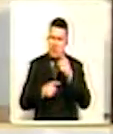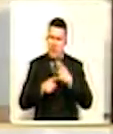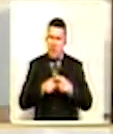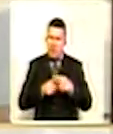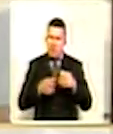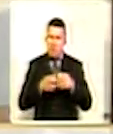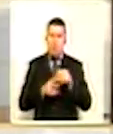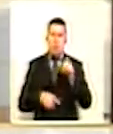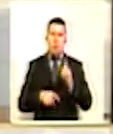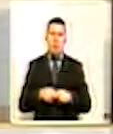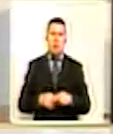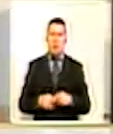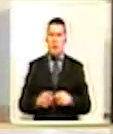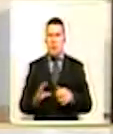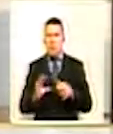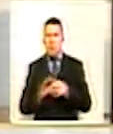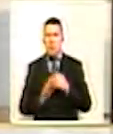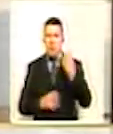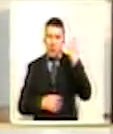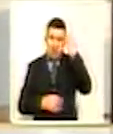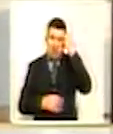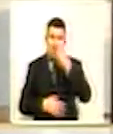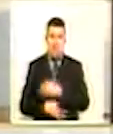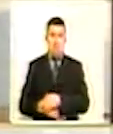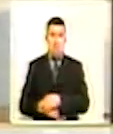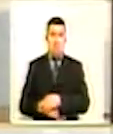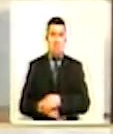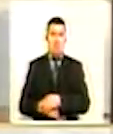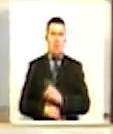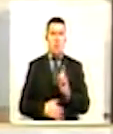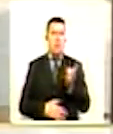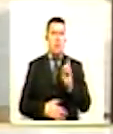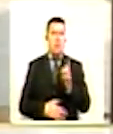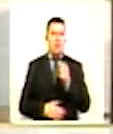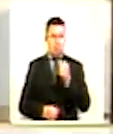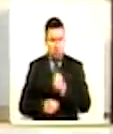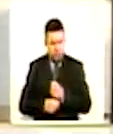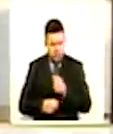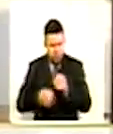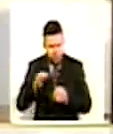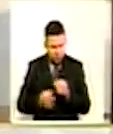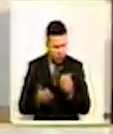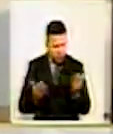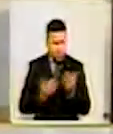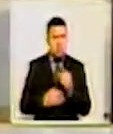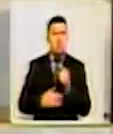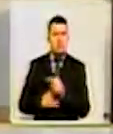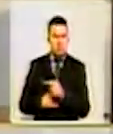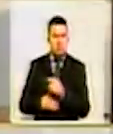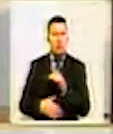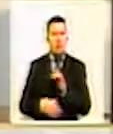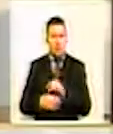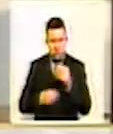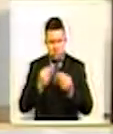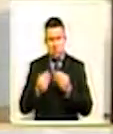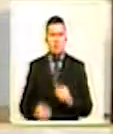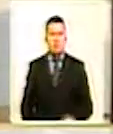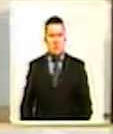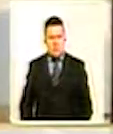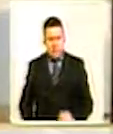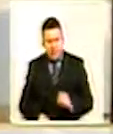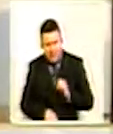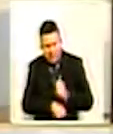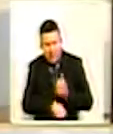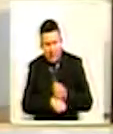procuradores delegados no pueden ser un convidado de piedra en el ejercicio de la función judicial y para eso hay que hacer